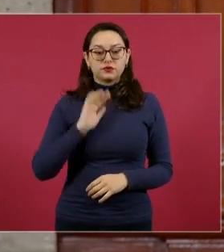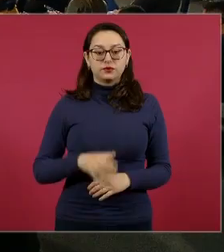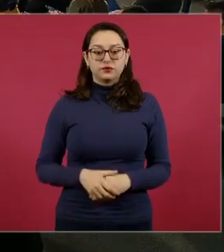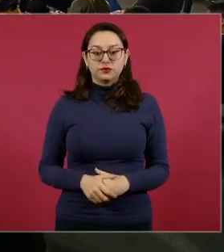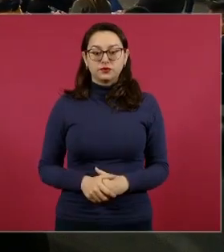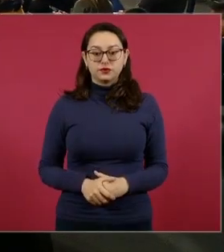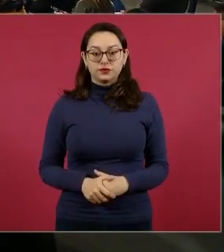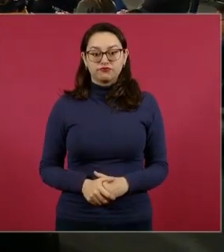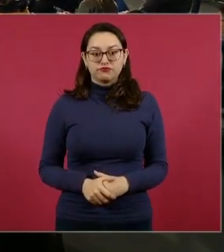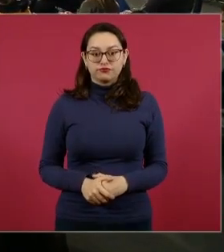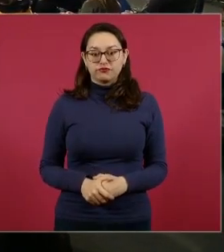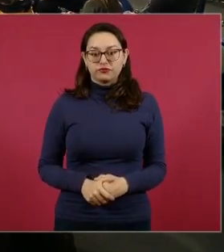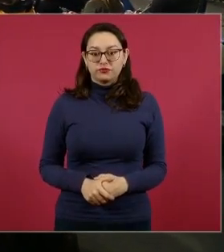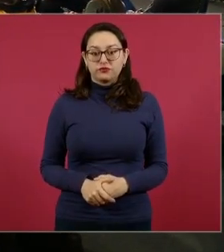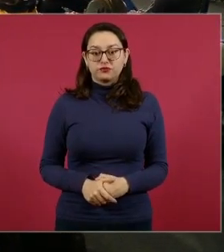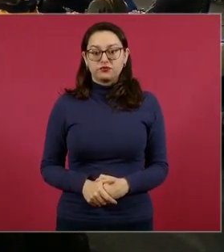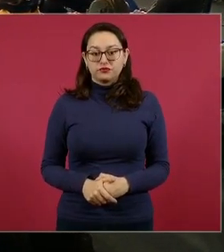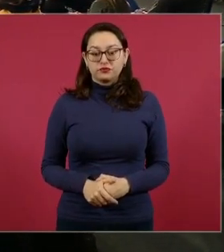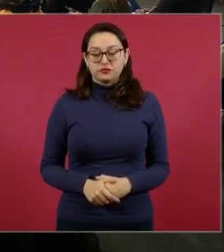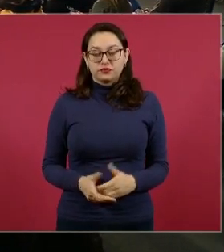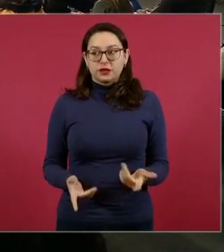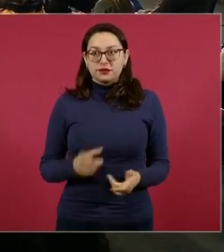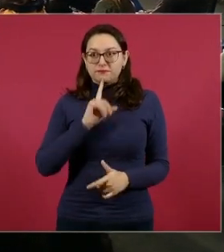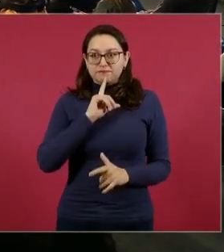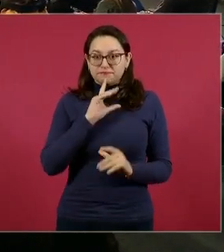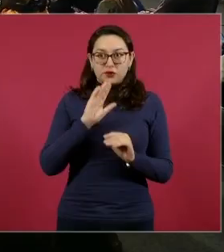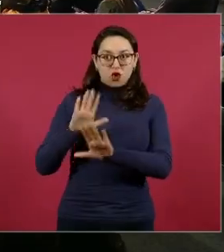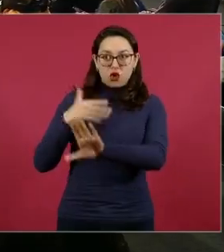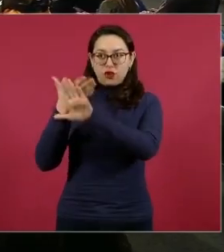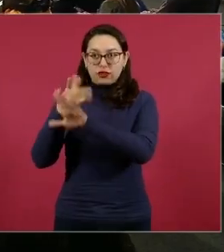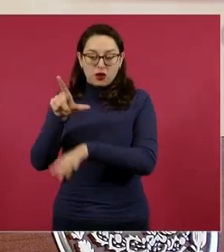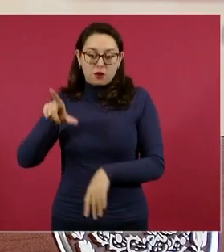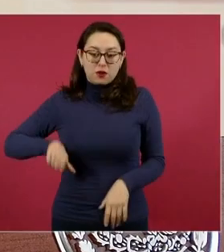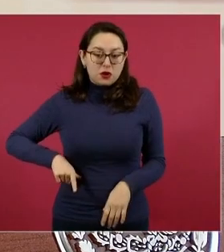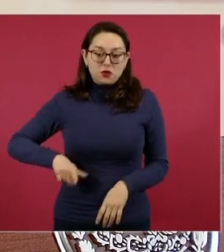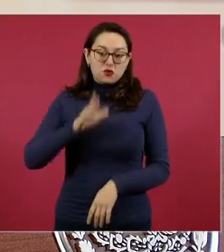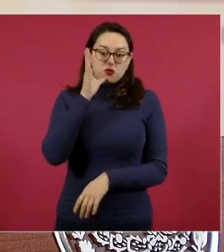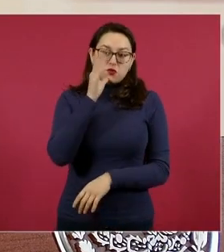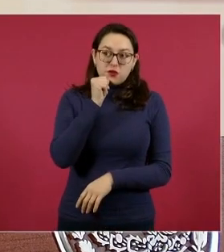protestó. No había nada. Ahora no.